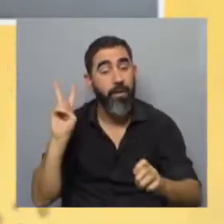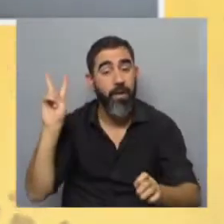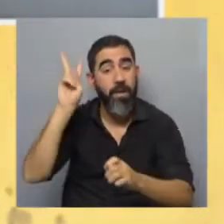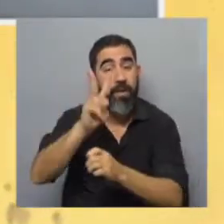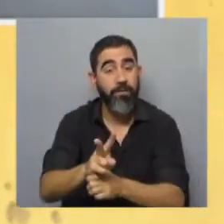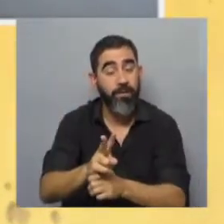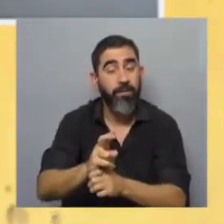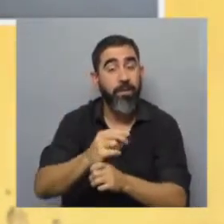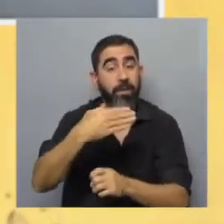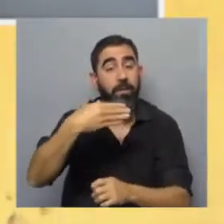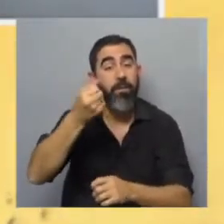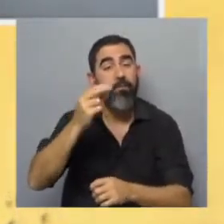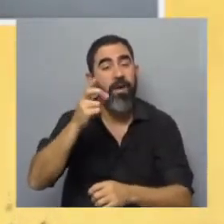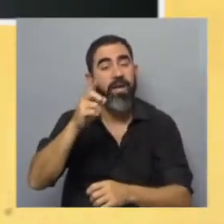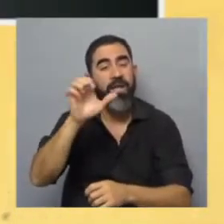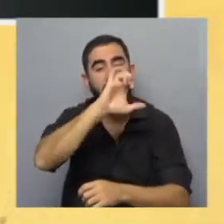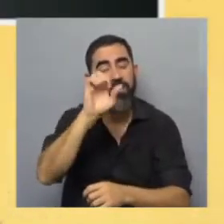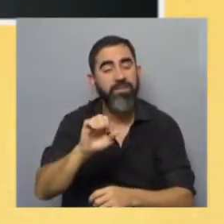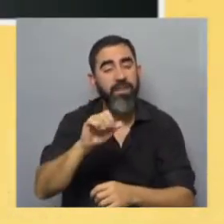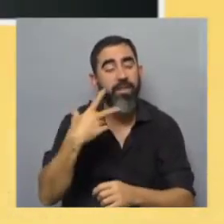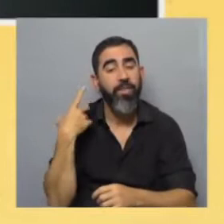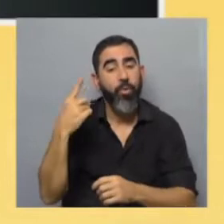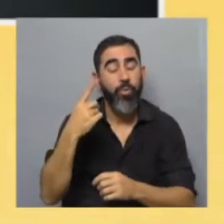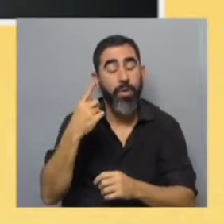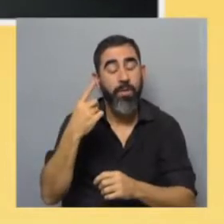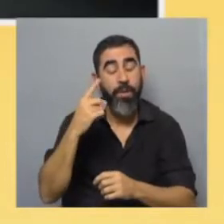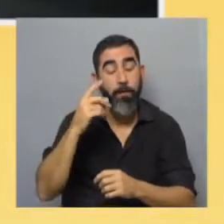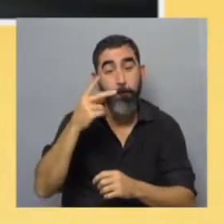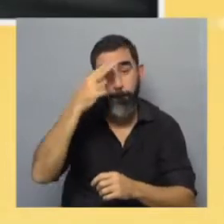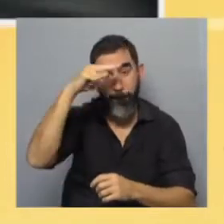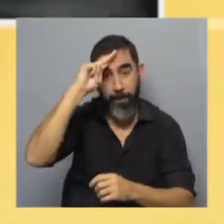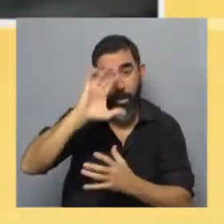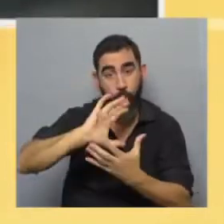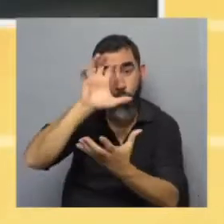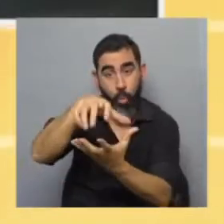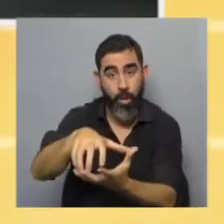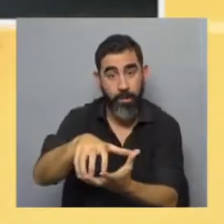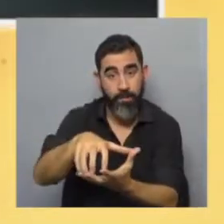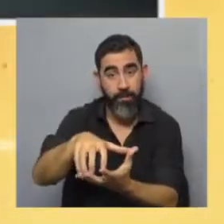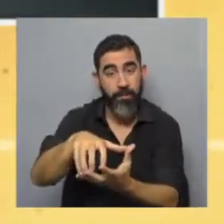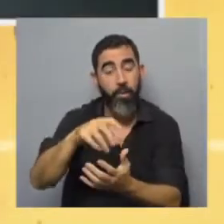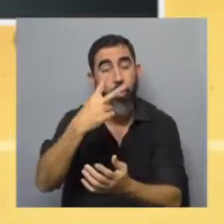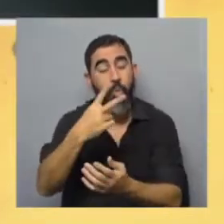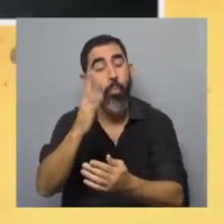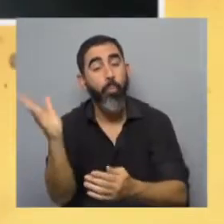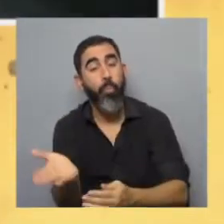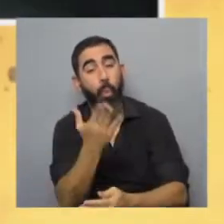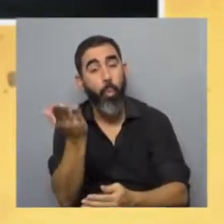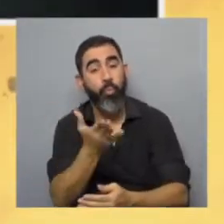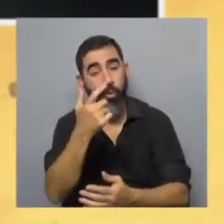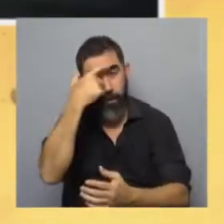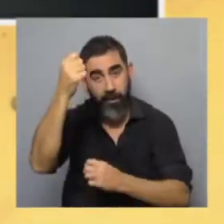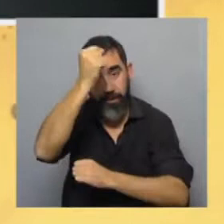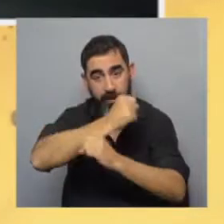de Milagros Vargas, que es la directora del Planetario de Cancún en México, que ella hizo dos producciones en esta